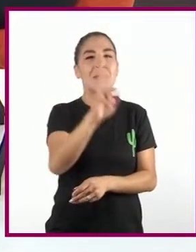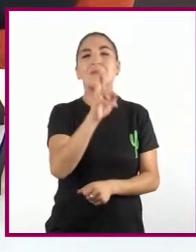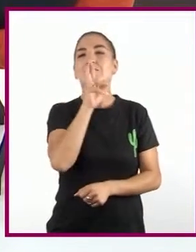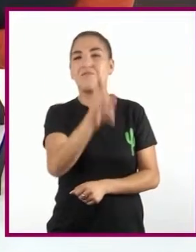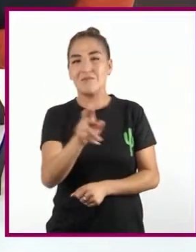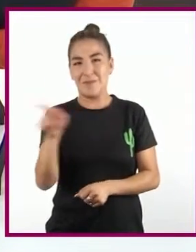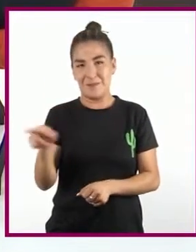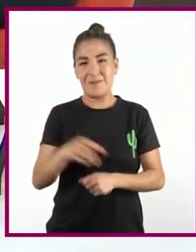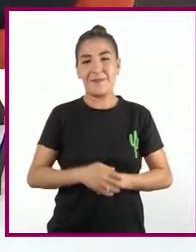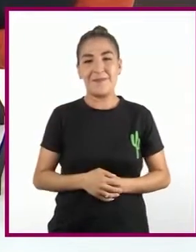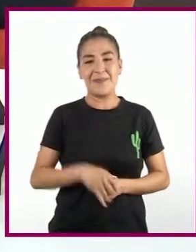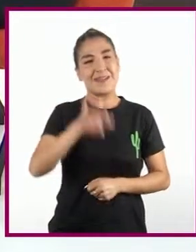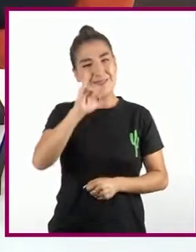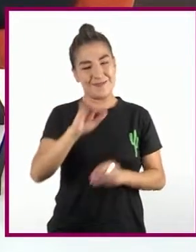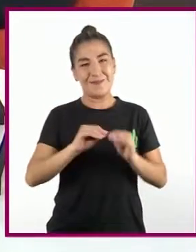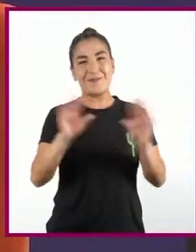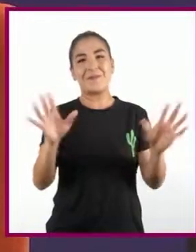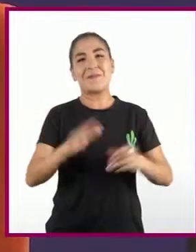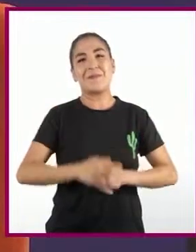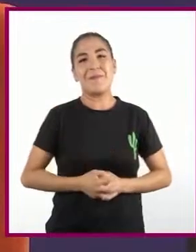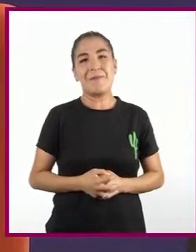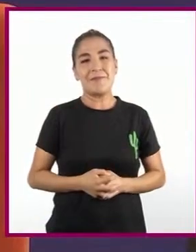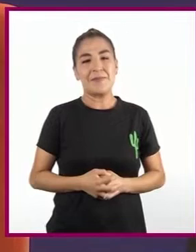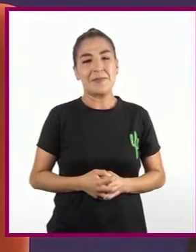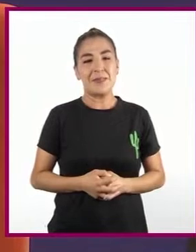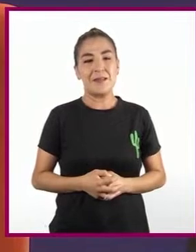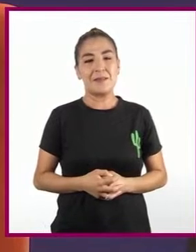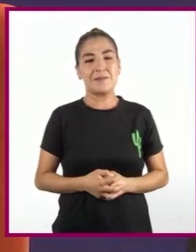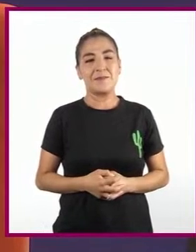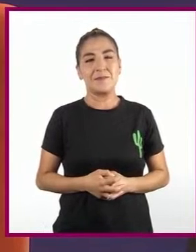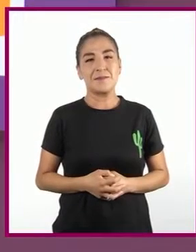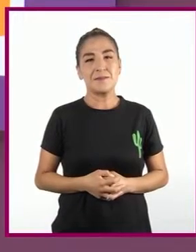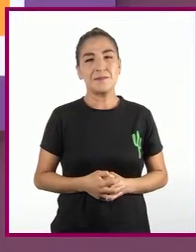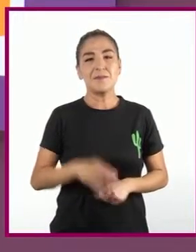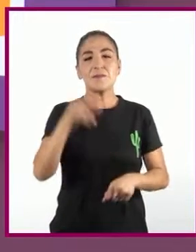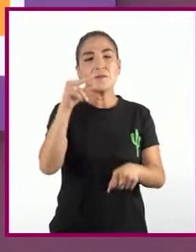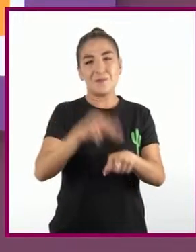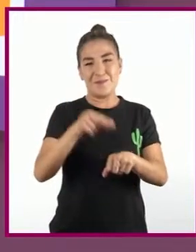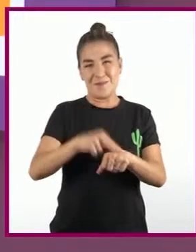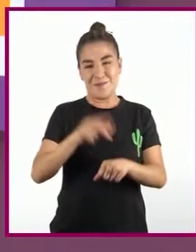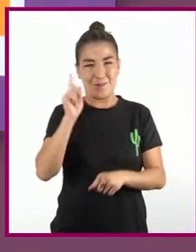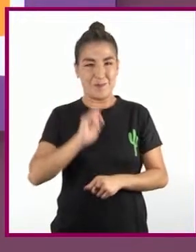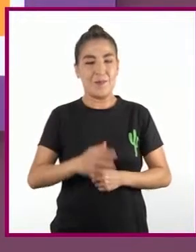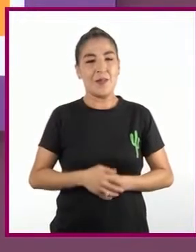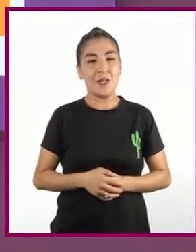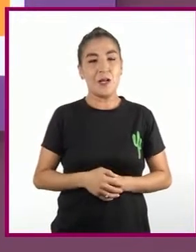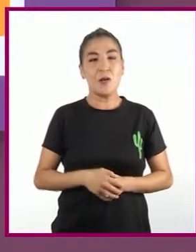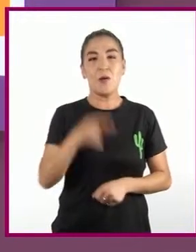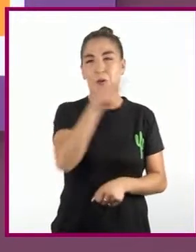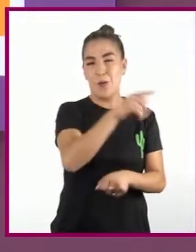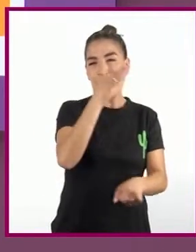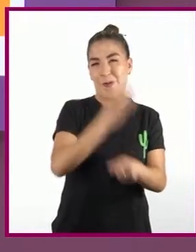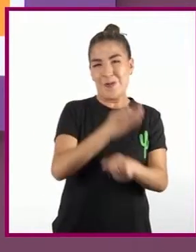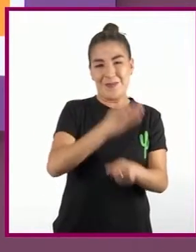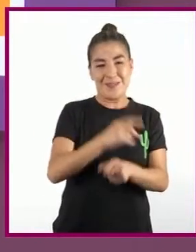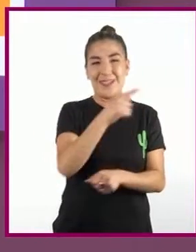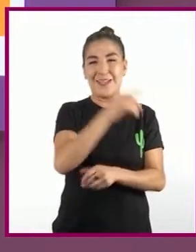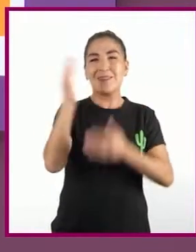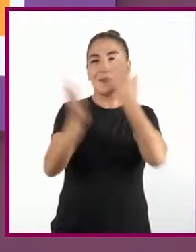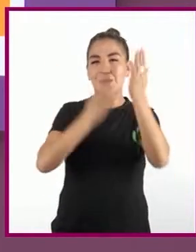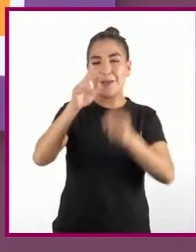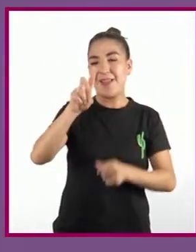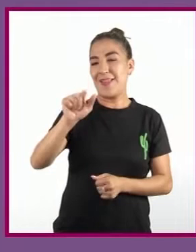respuesta a algunas de ellas? Por supuesto. Doctora, la estudiante Dana ha planteado la siguiente